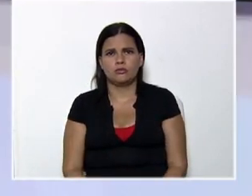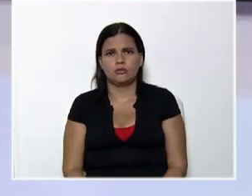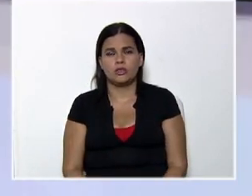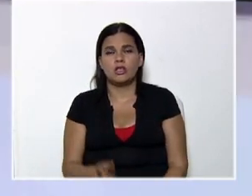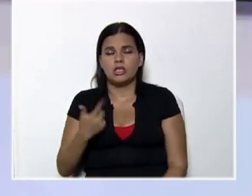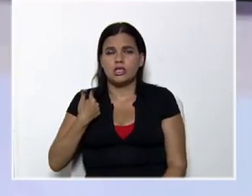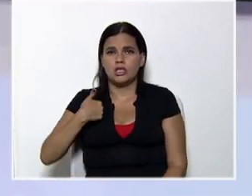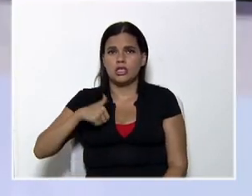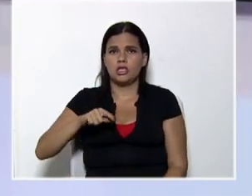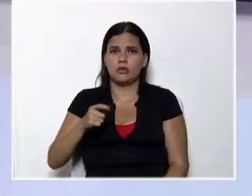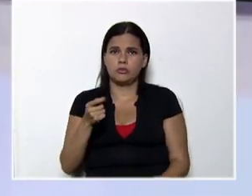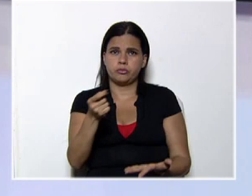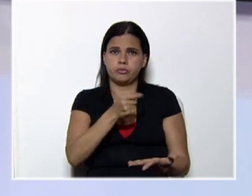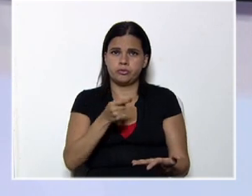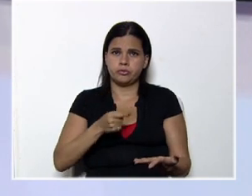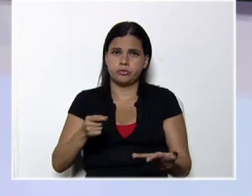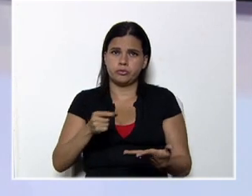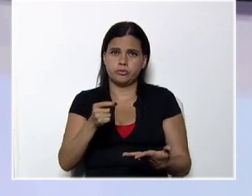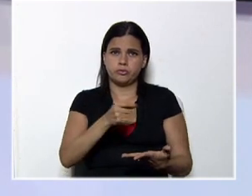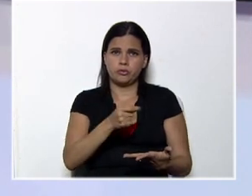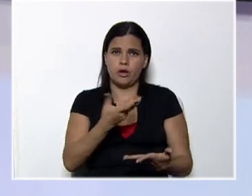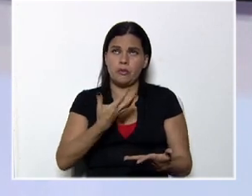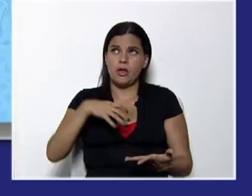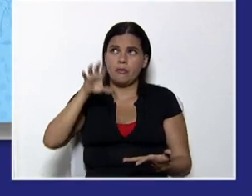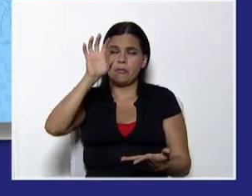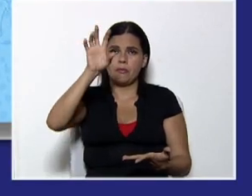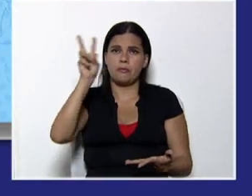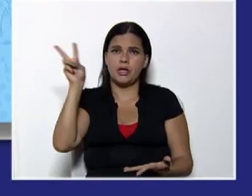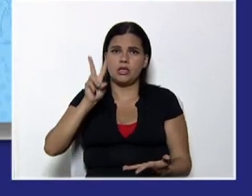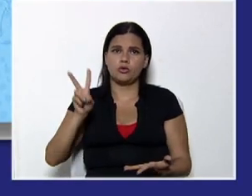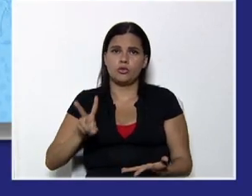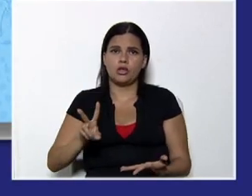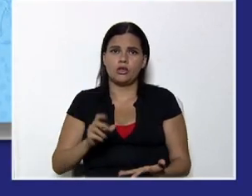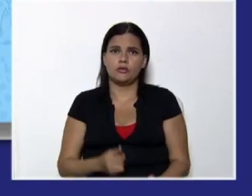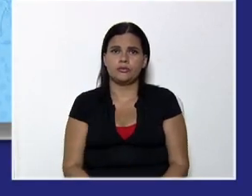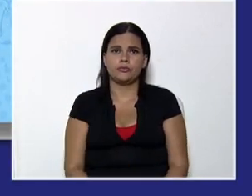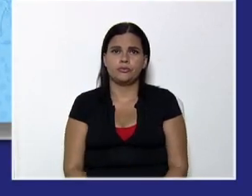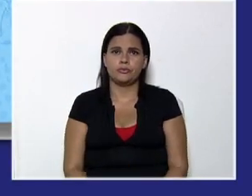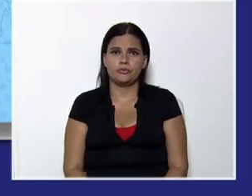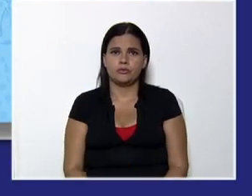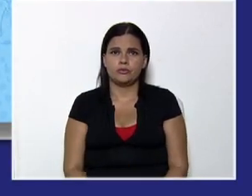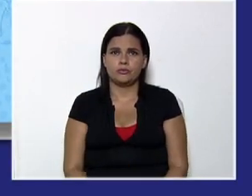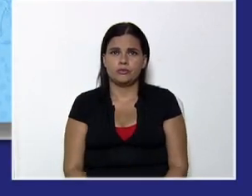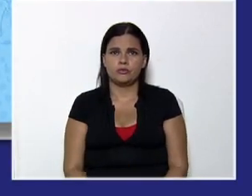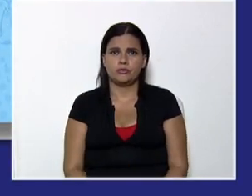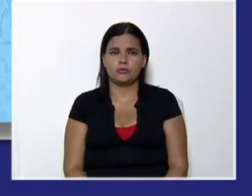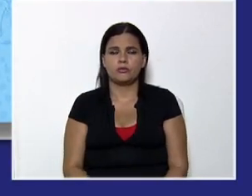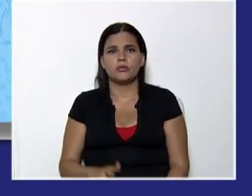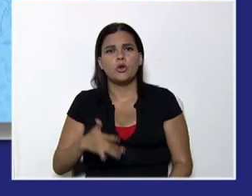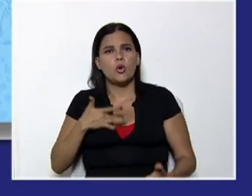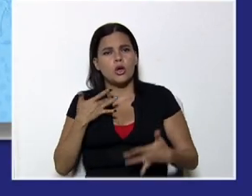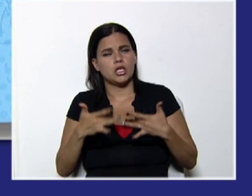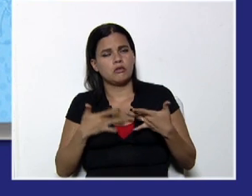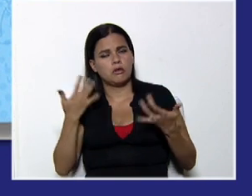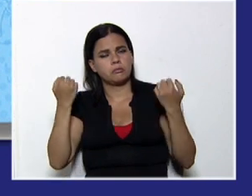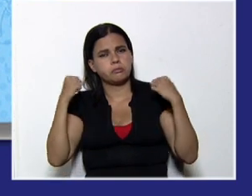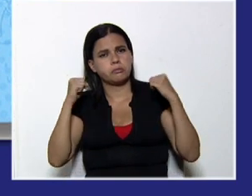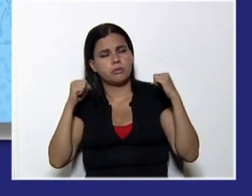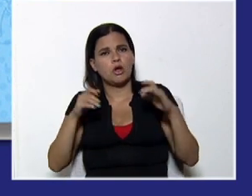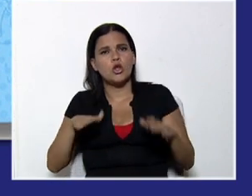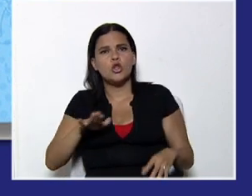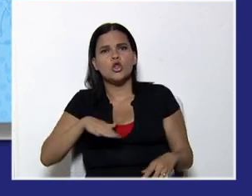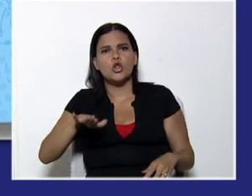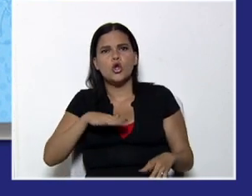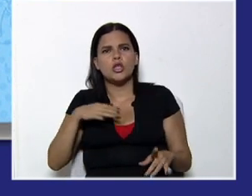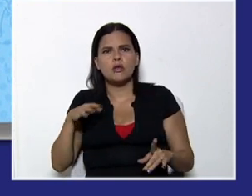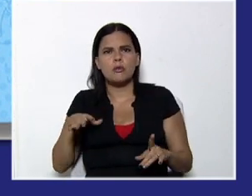de Venezuela, el mapa territorial de Venezuela, y vamos a hacer una actividad didáctica donde vamos a ubicar